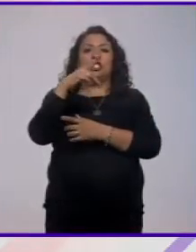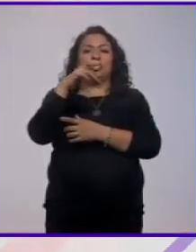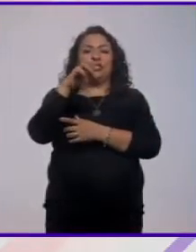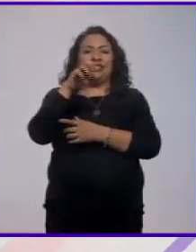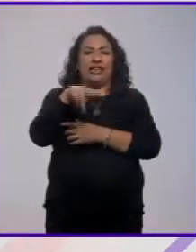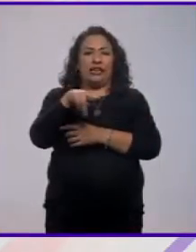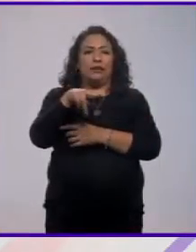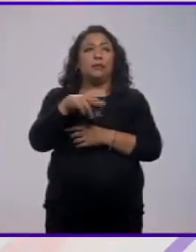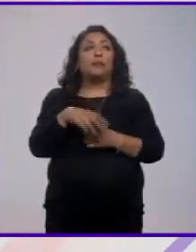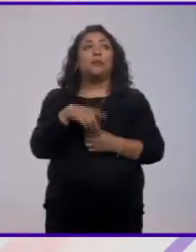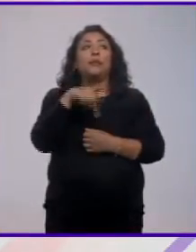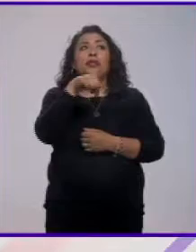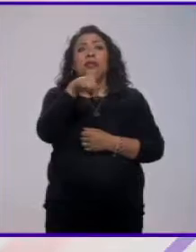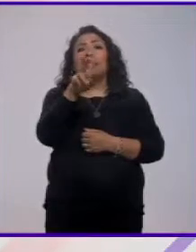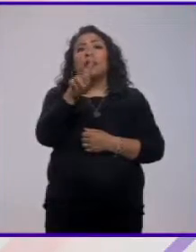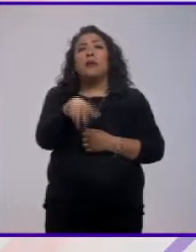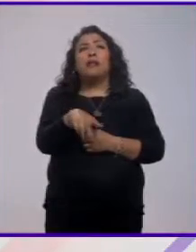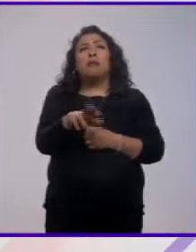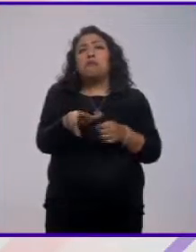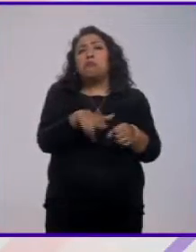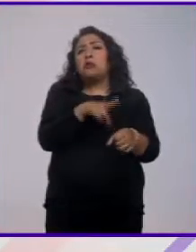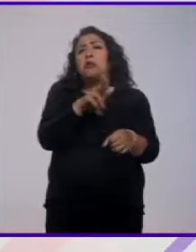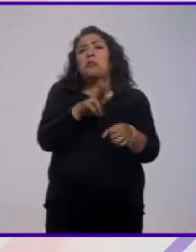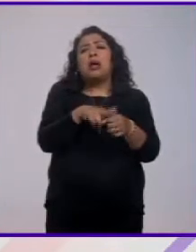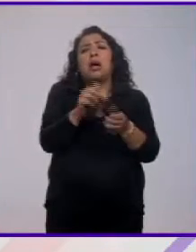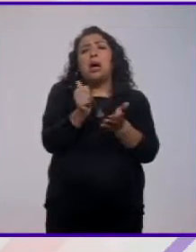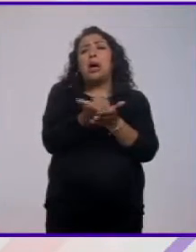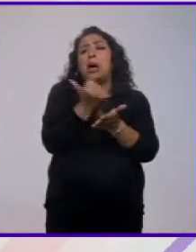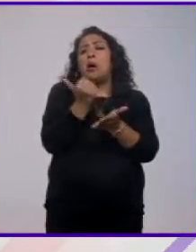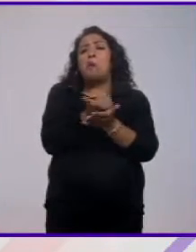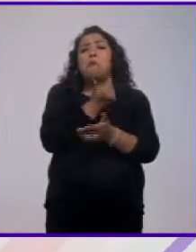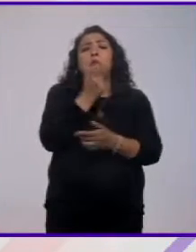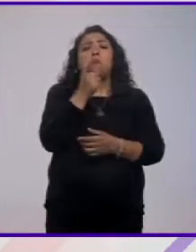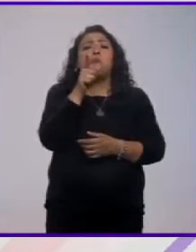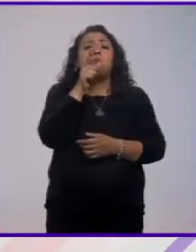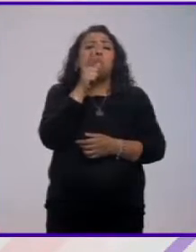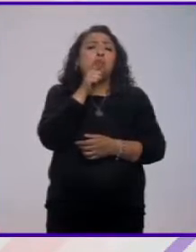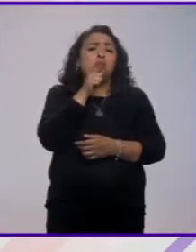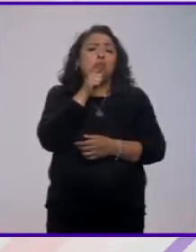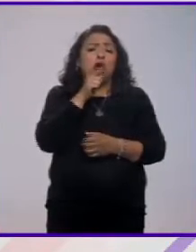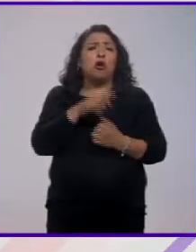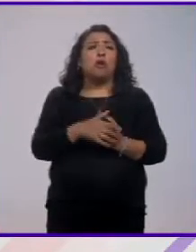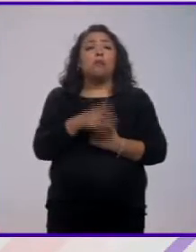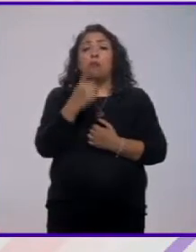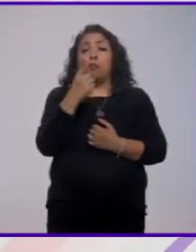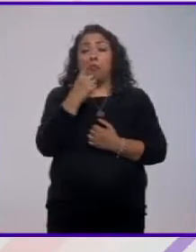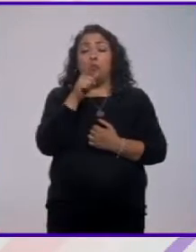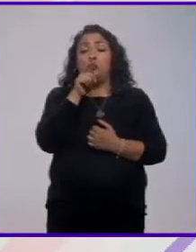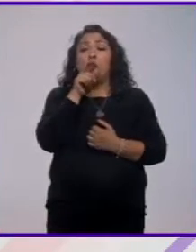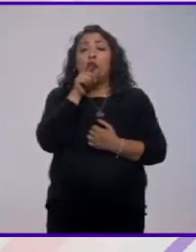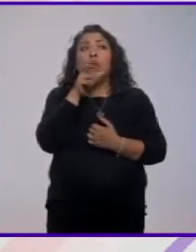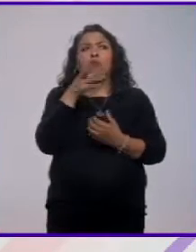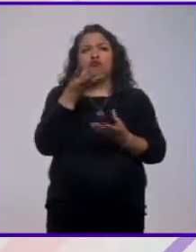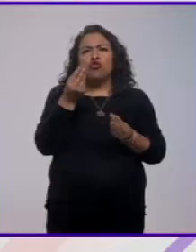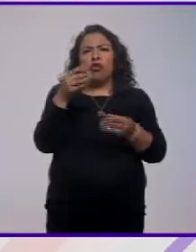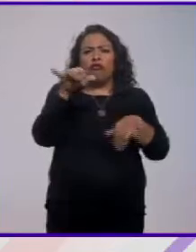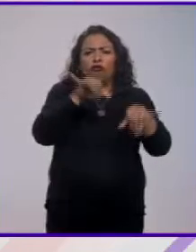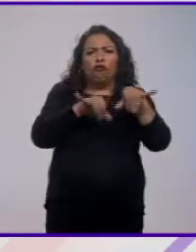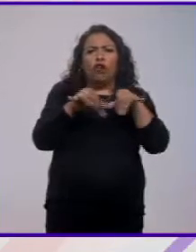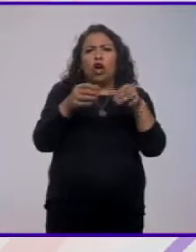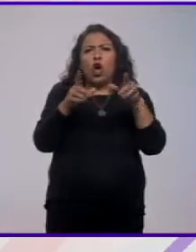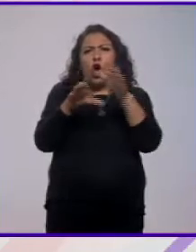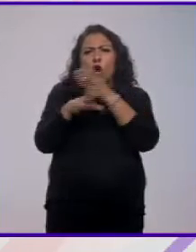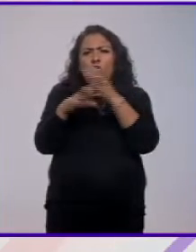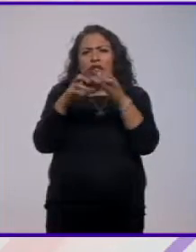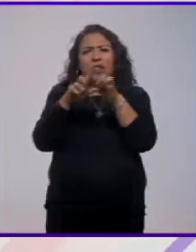biryani. Es normal, es sencillo, arroz con pollo, pero se va mucha especie, muchos ingredientes. En